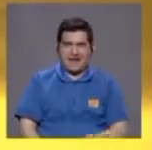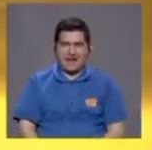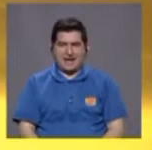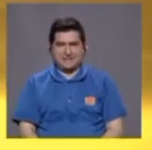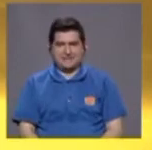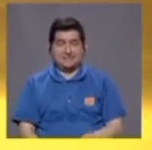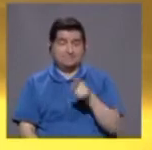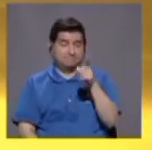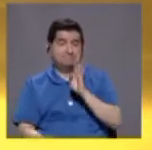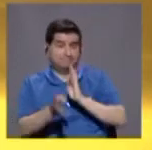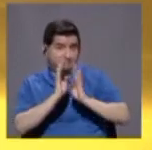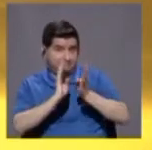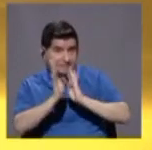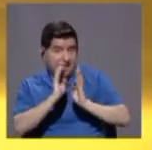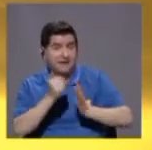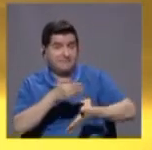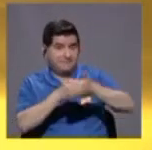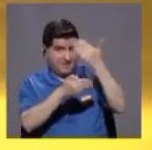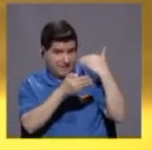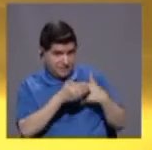estaba hablando de